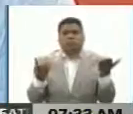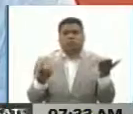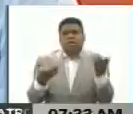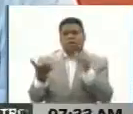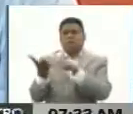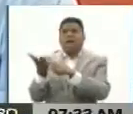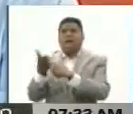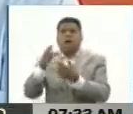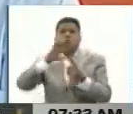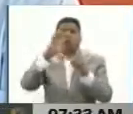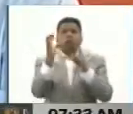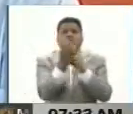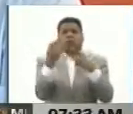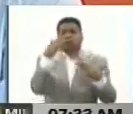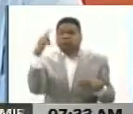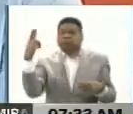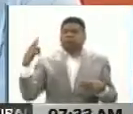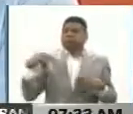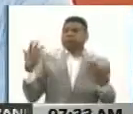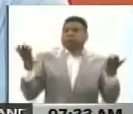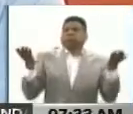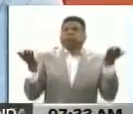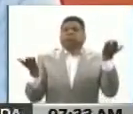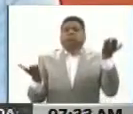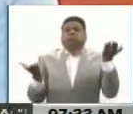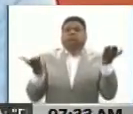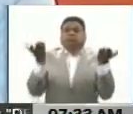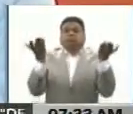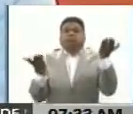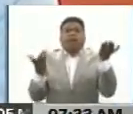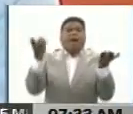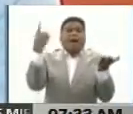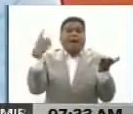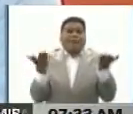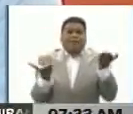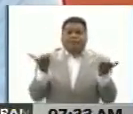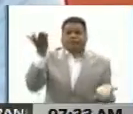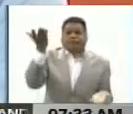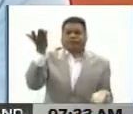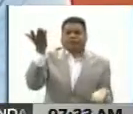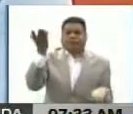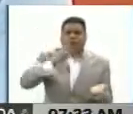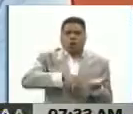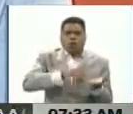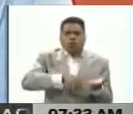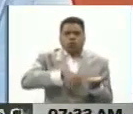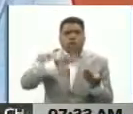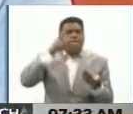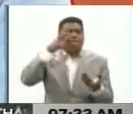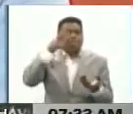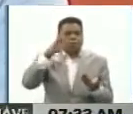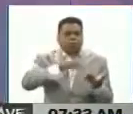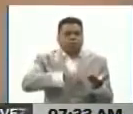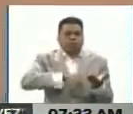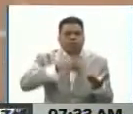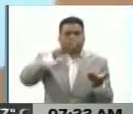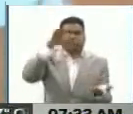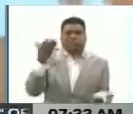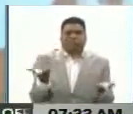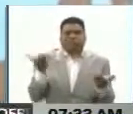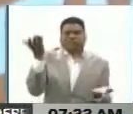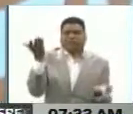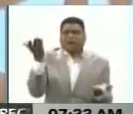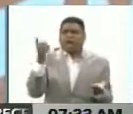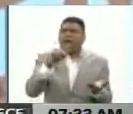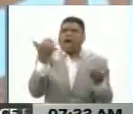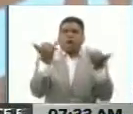de la cultura popular, ya está disuelto. Ya eso no es un problema que hegemonice. ¿Y cuál sería una falla? ¿Cuál sería